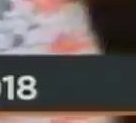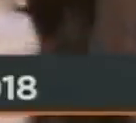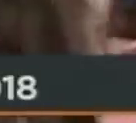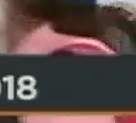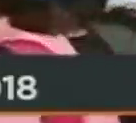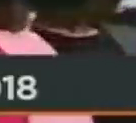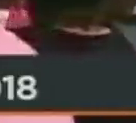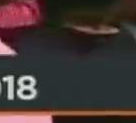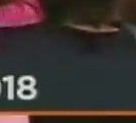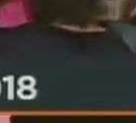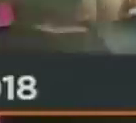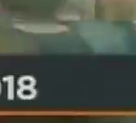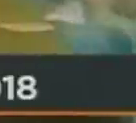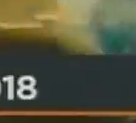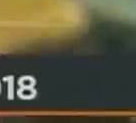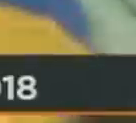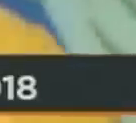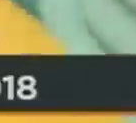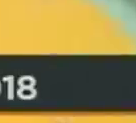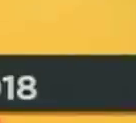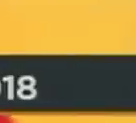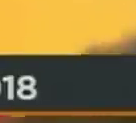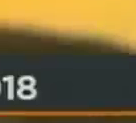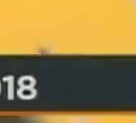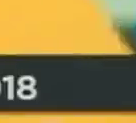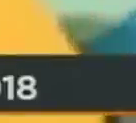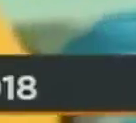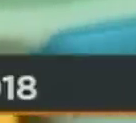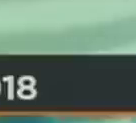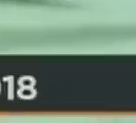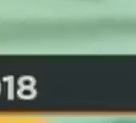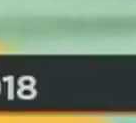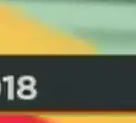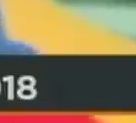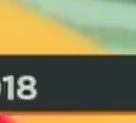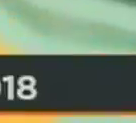la paridad de género en los cuerpos legislativos del país.